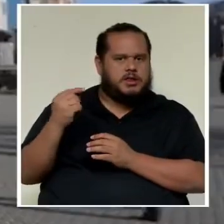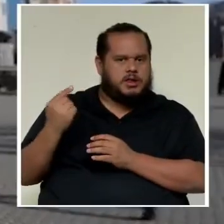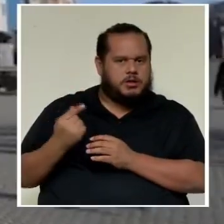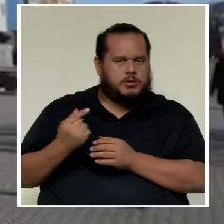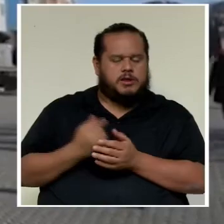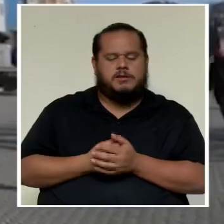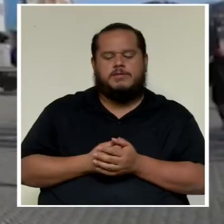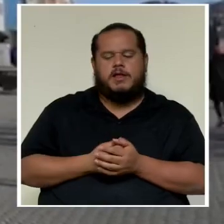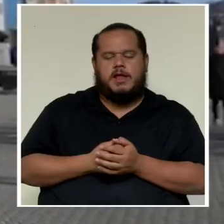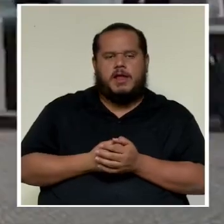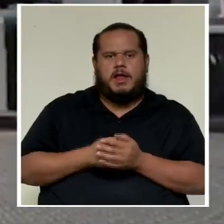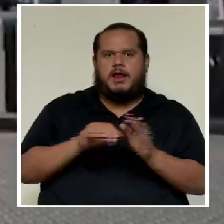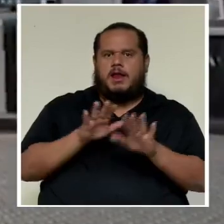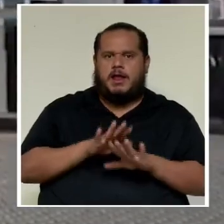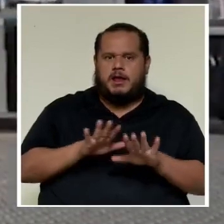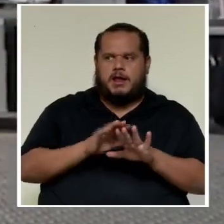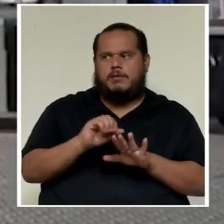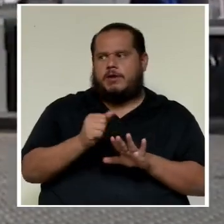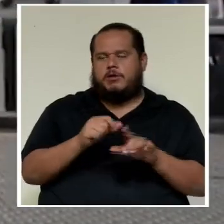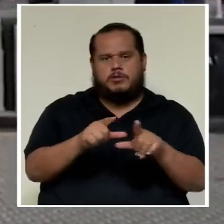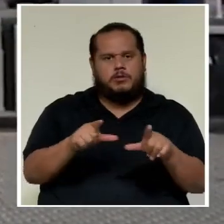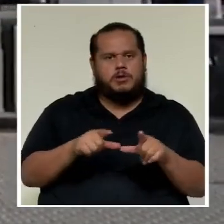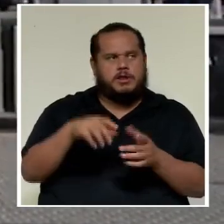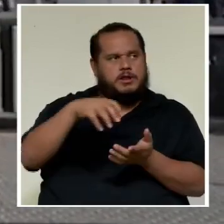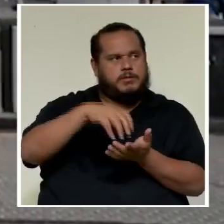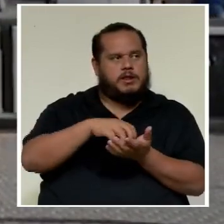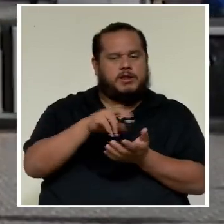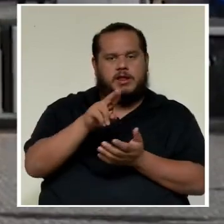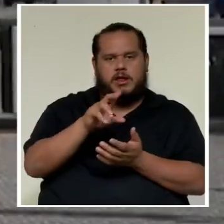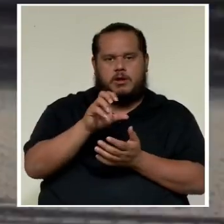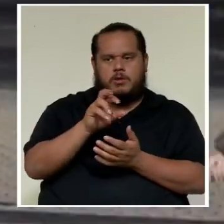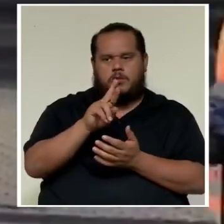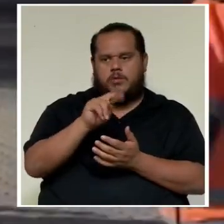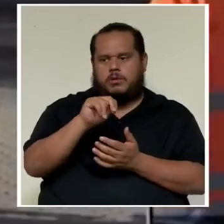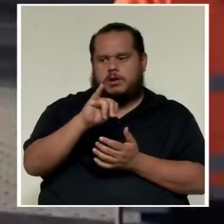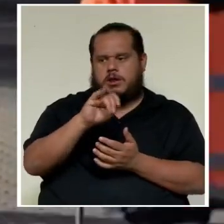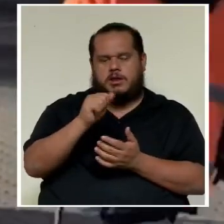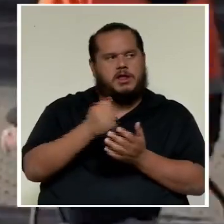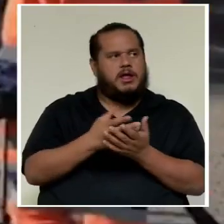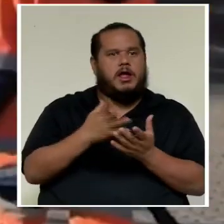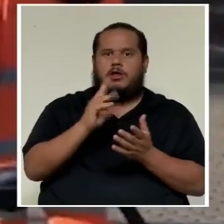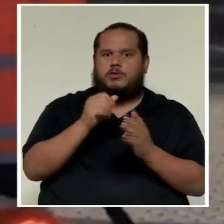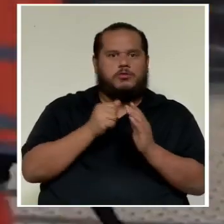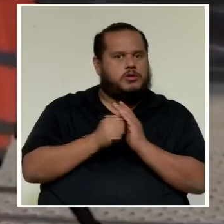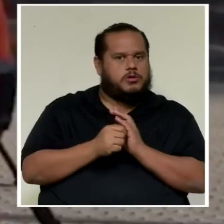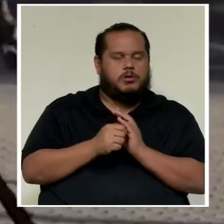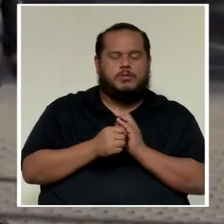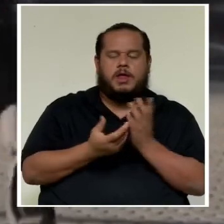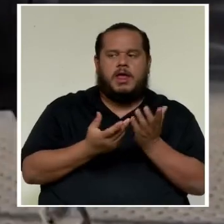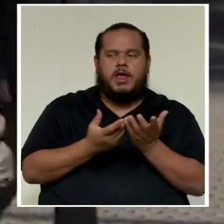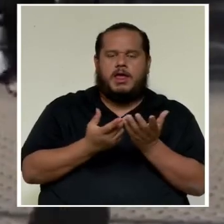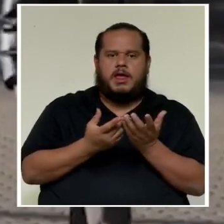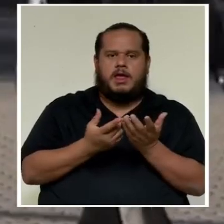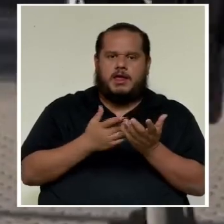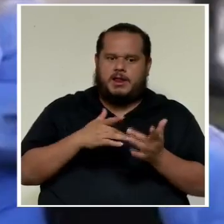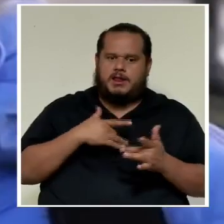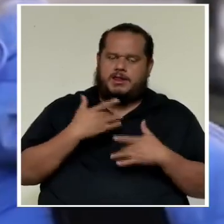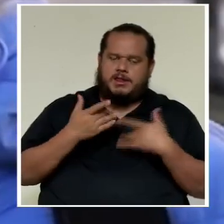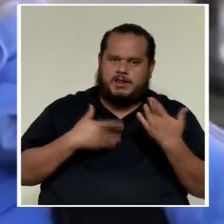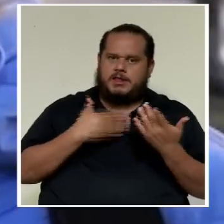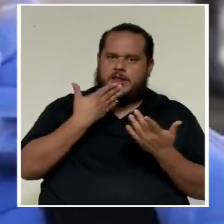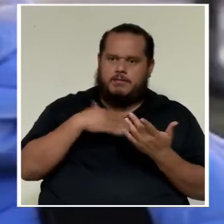La calma aparente en otras zonas de la capital ucraniana no oculta el malestar e incluso el miedo de la gente.